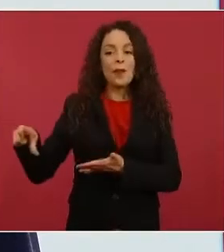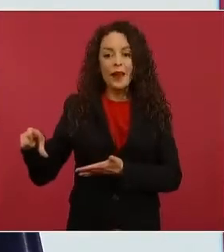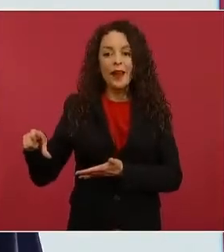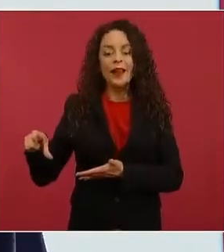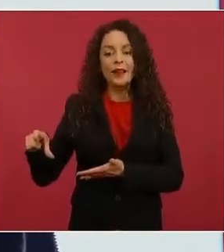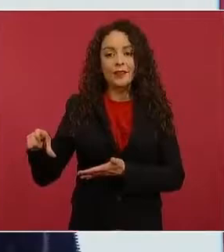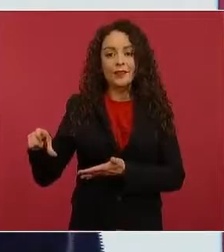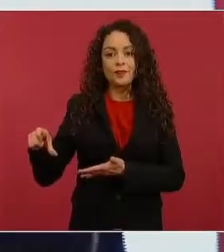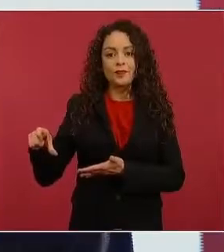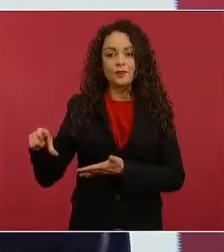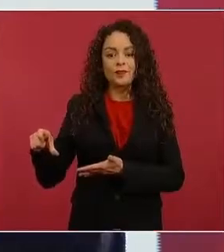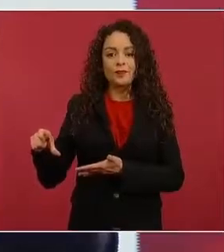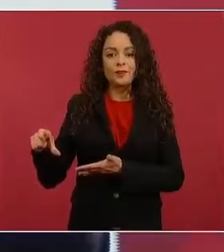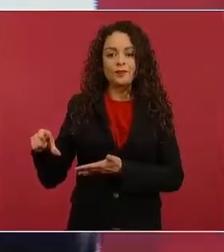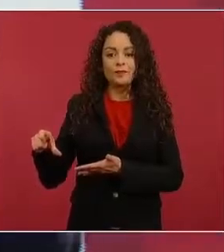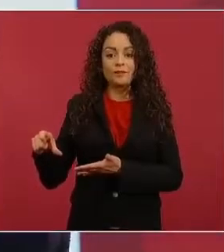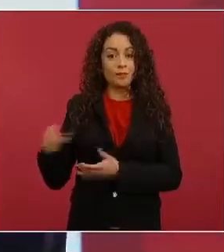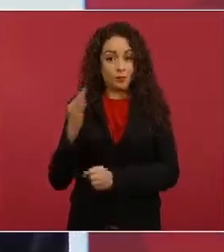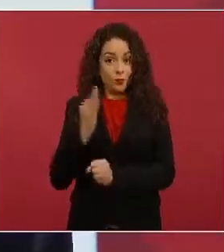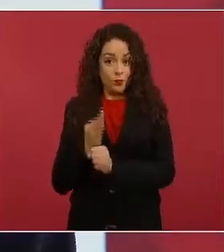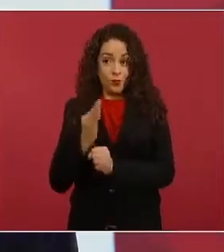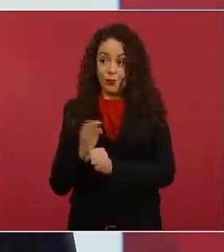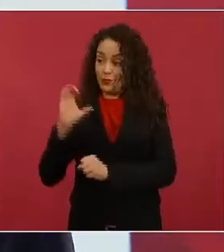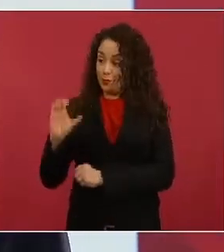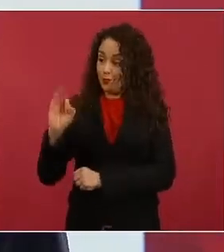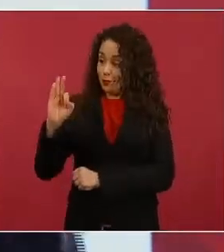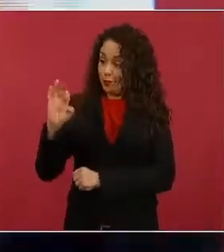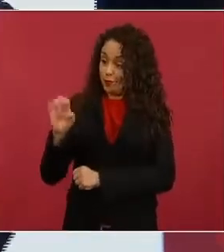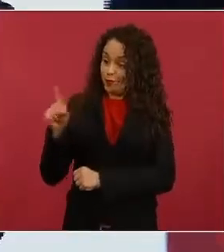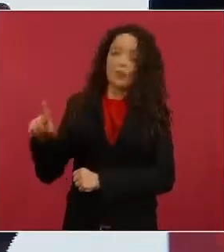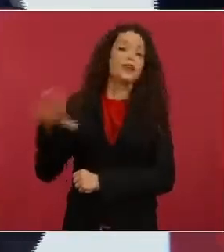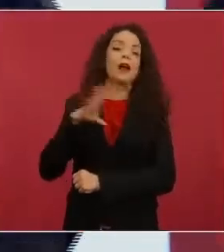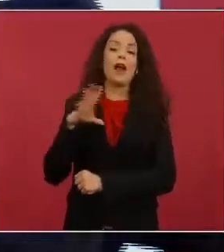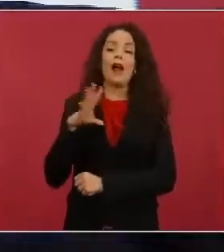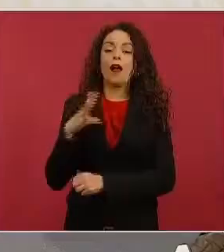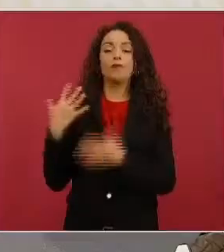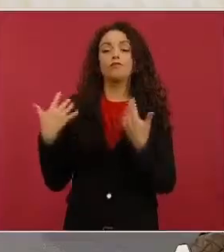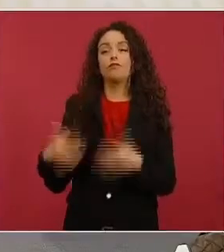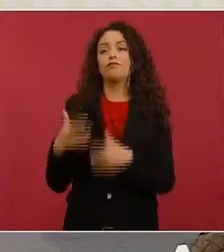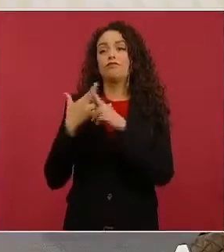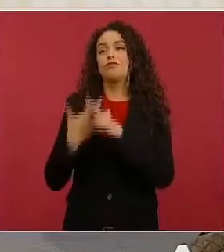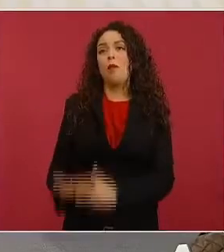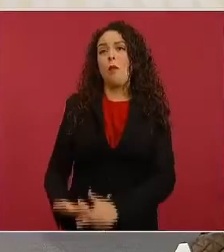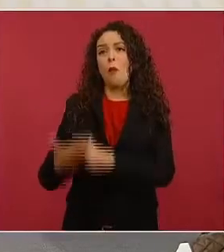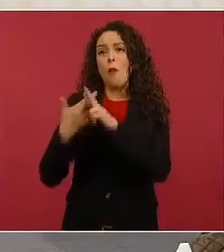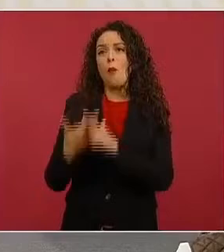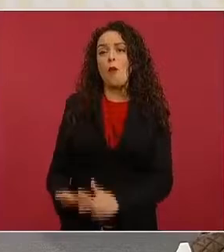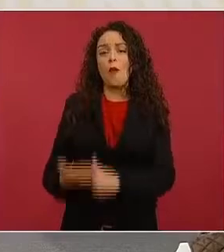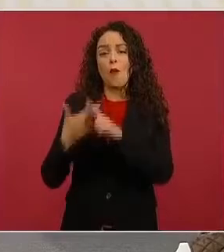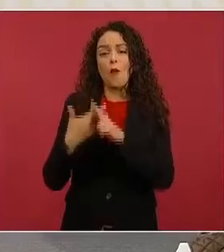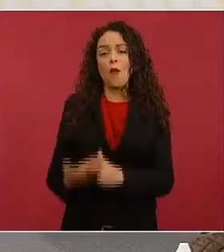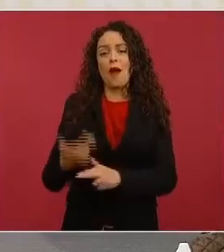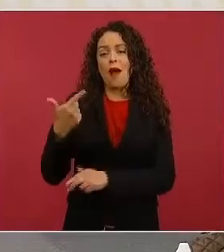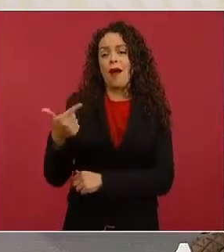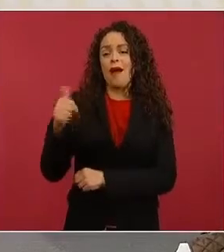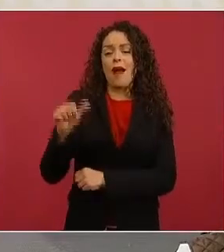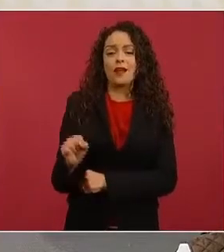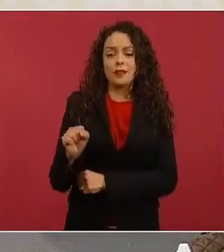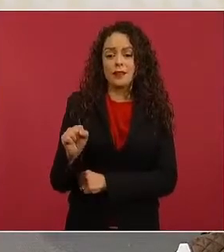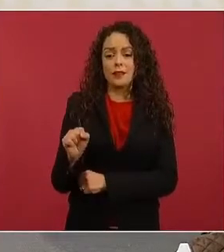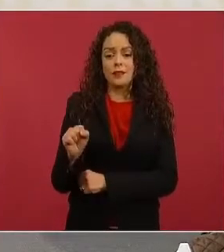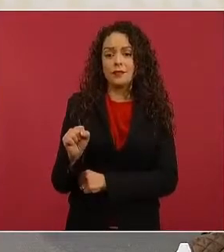Y ahora tenemos en la Comisión Federal gas excedente que se